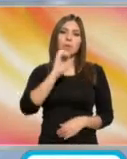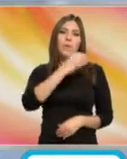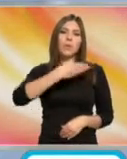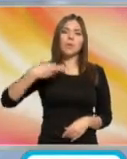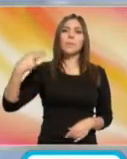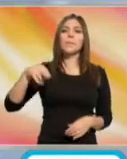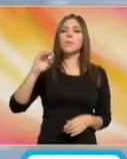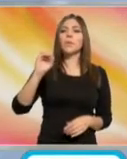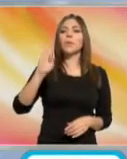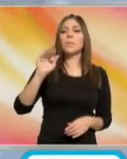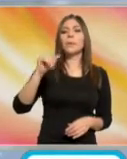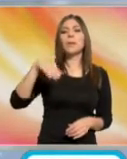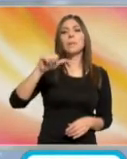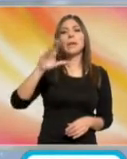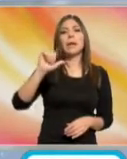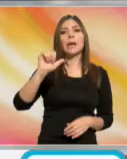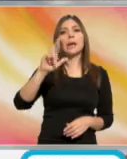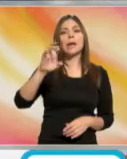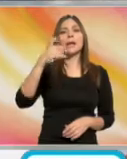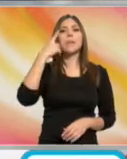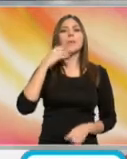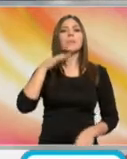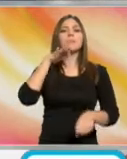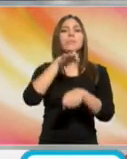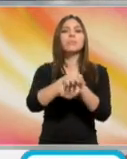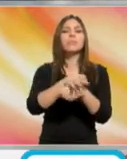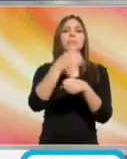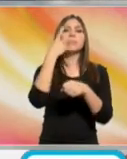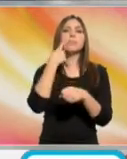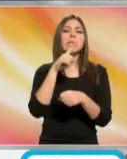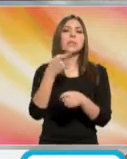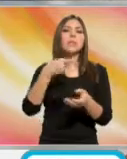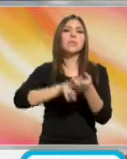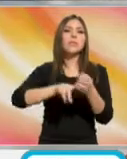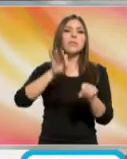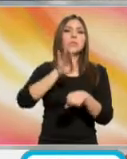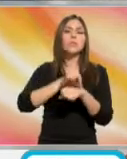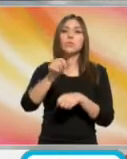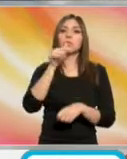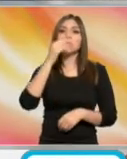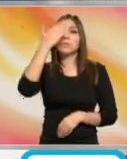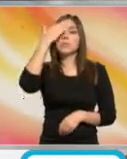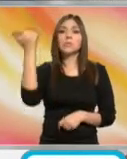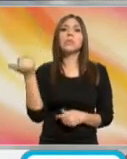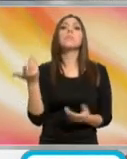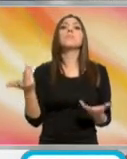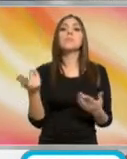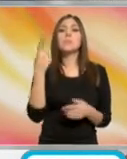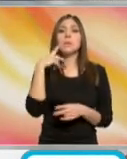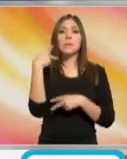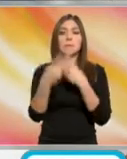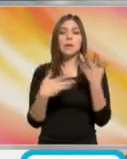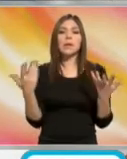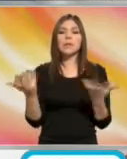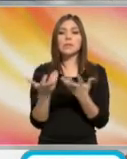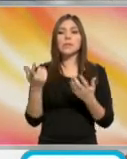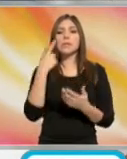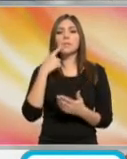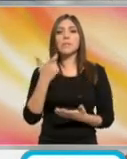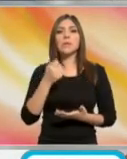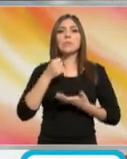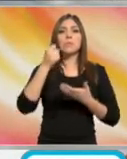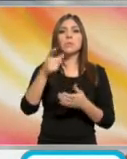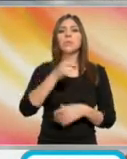No hay una postura del Partido Republicano clara, tampoco él tiene un plan. De hecho, no hay ningún plan todavía no presenta ningún presupuesto y estos son